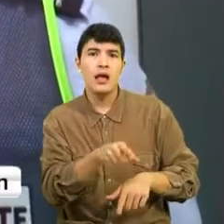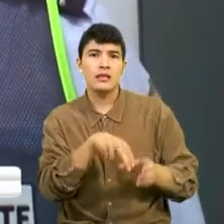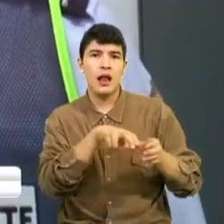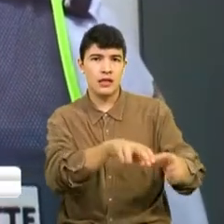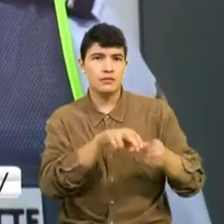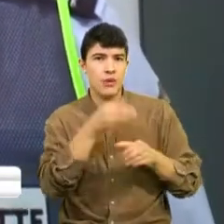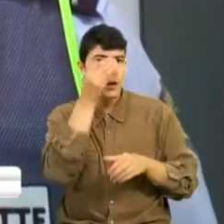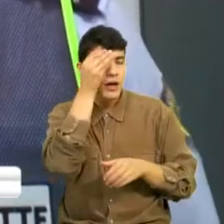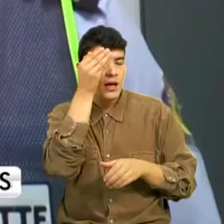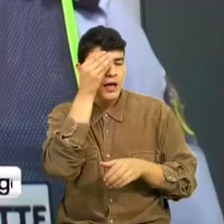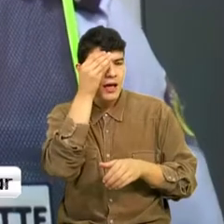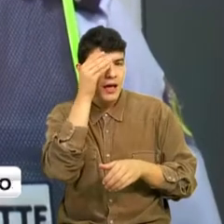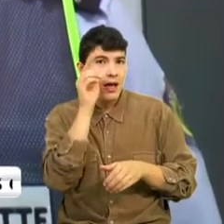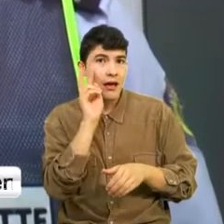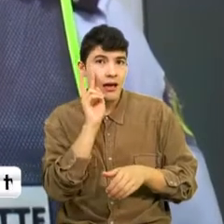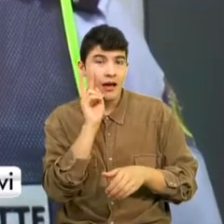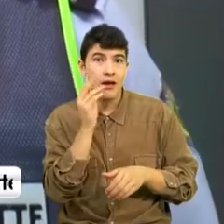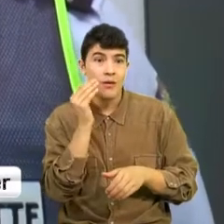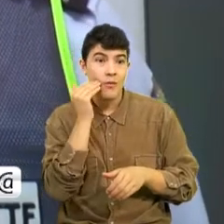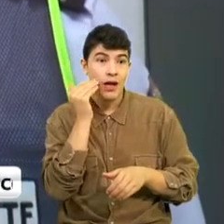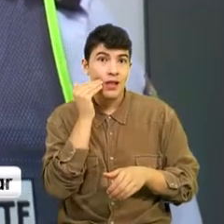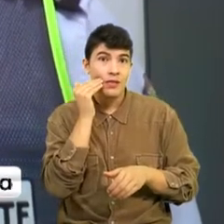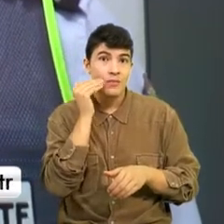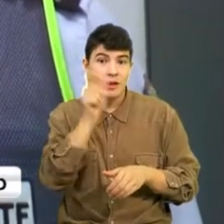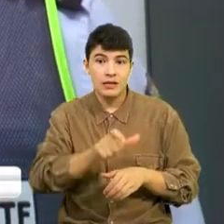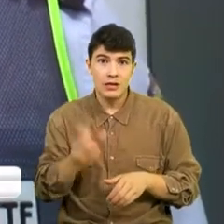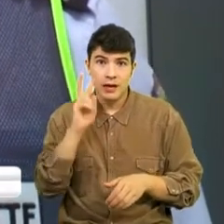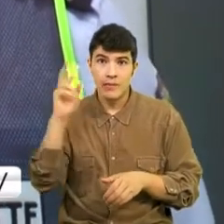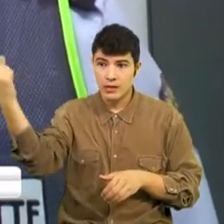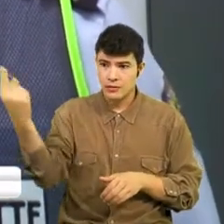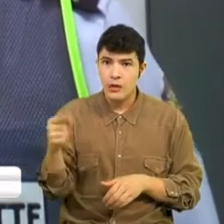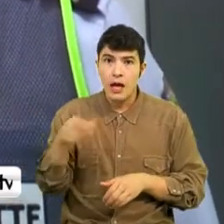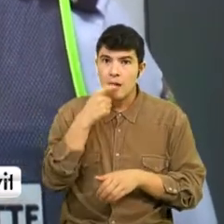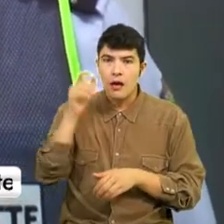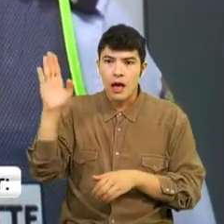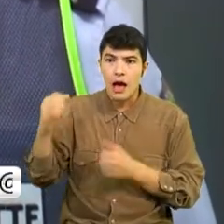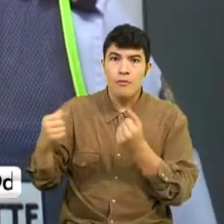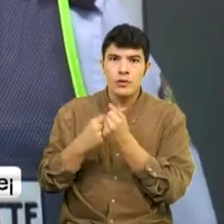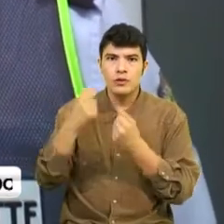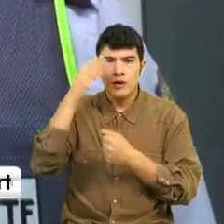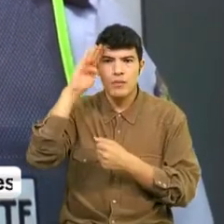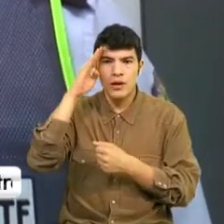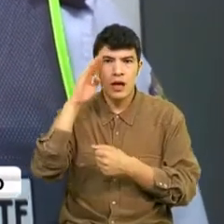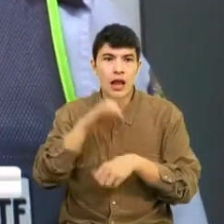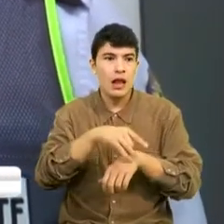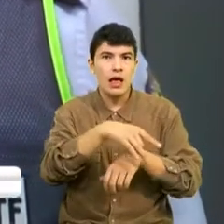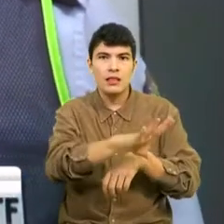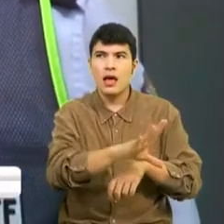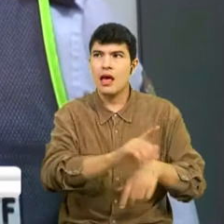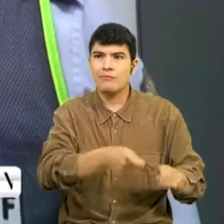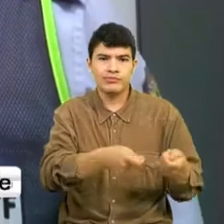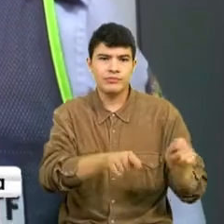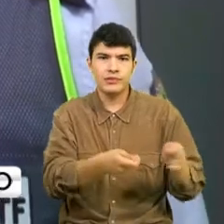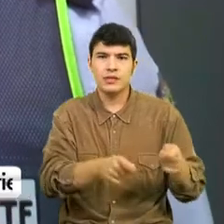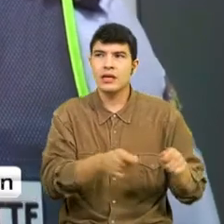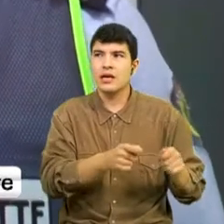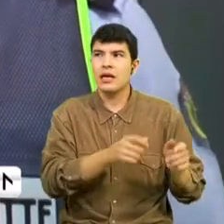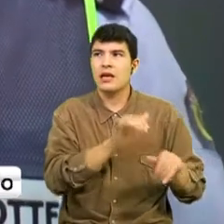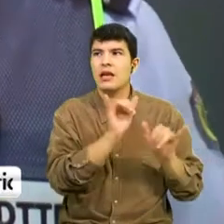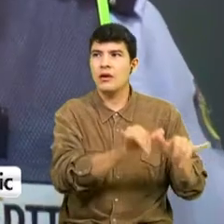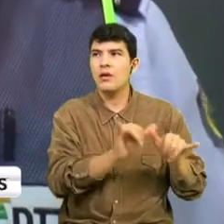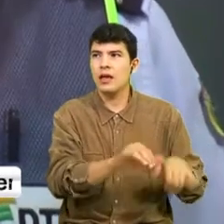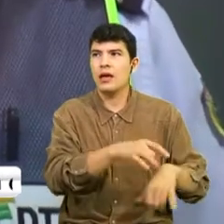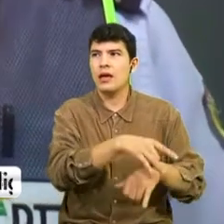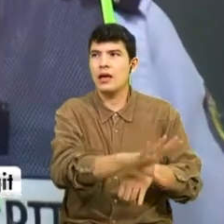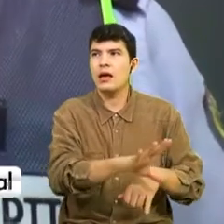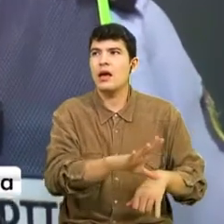informal. Entonces ellos, al ver la presencia de la gente de tránsito con apoyo de la policía, lo que dejan es el vehículo, le echan llaves, se van y lo dejan abandonado, y